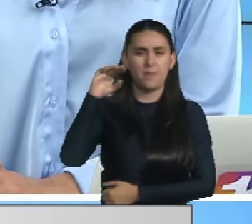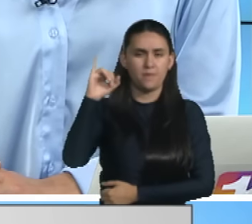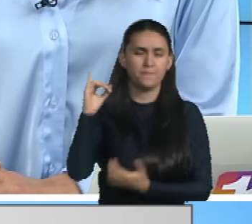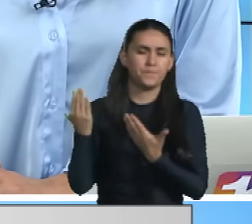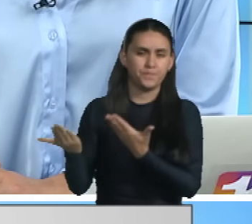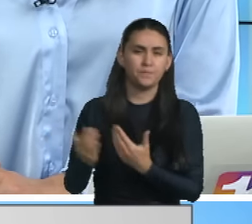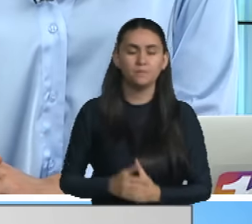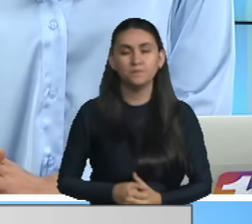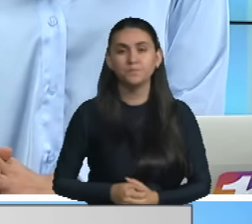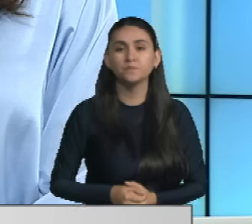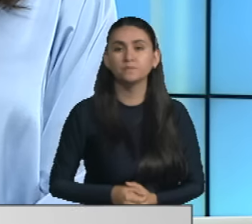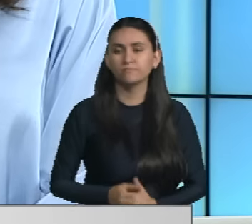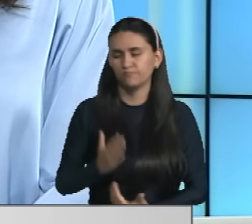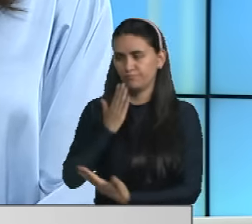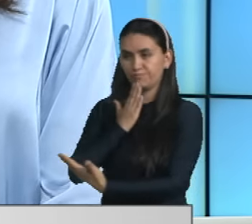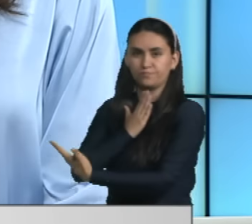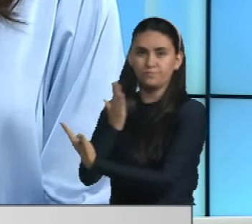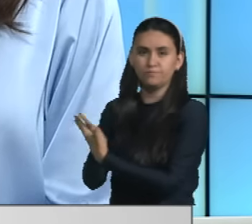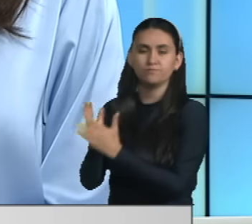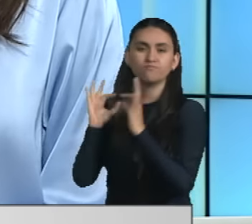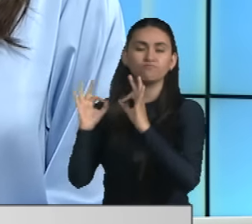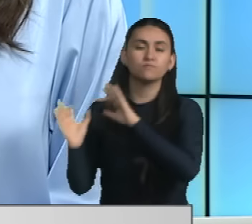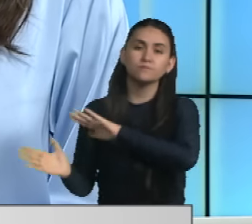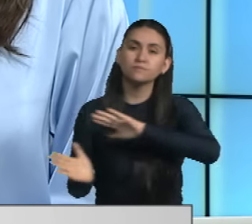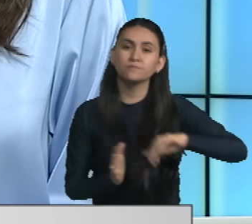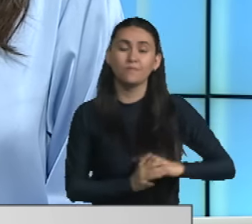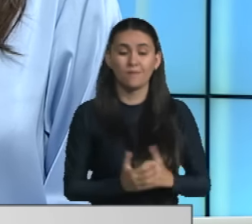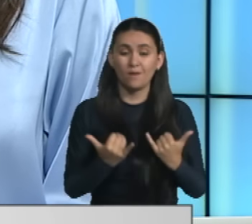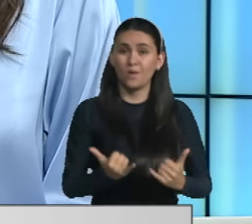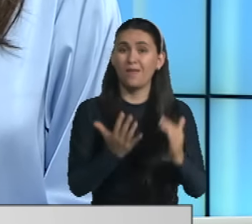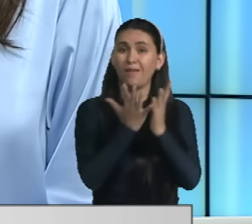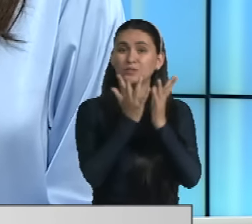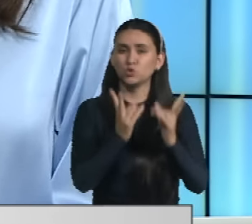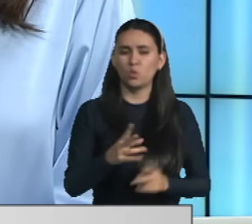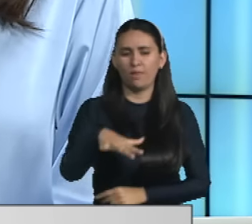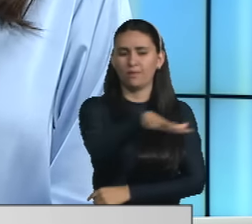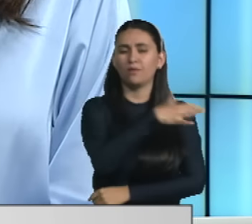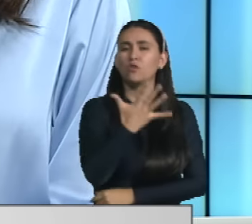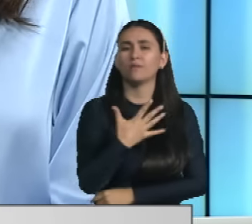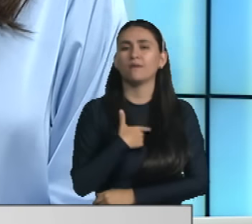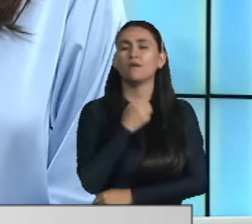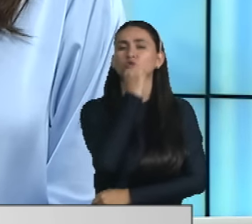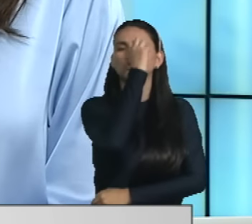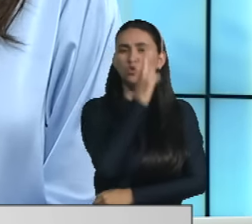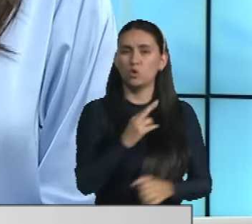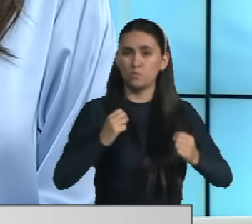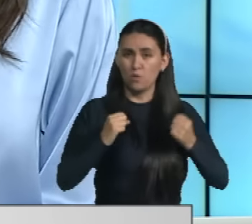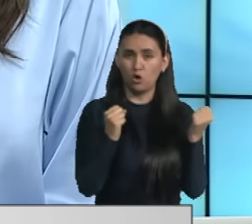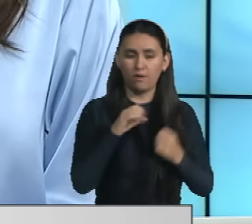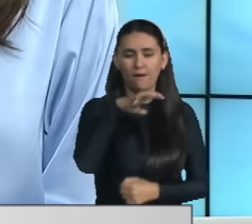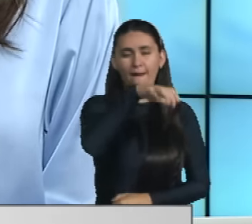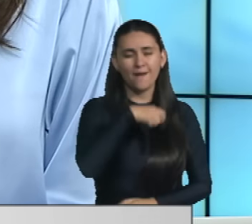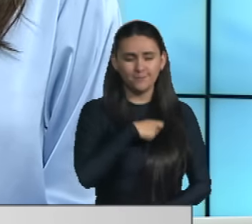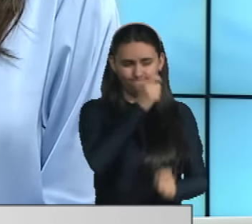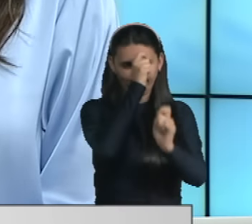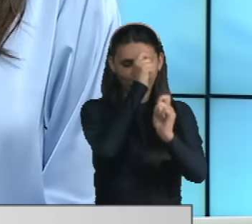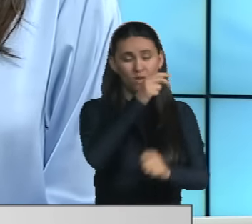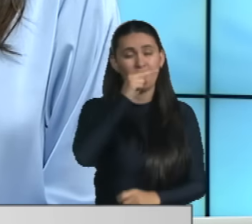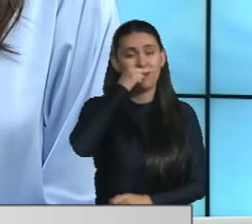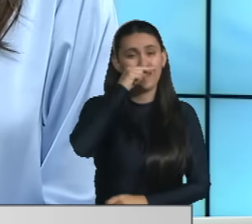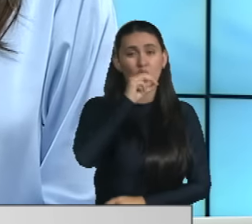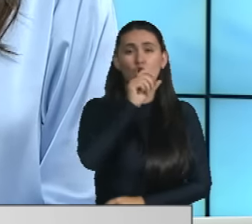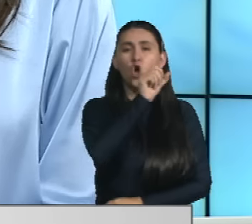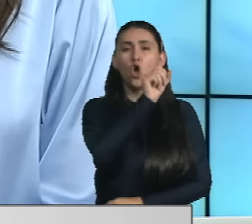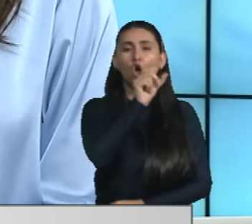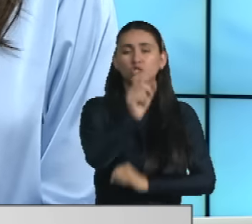CMI. Valentina, muchas gracias. Y a esta hora, estudiantes de un colegio en el sur de Bogotá rinden homenaje a un niño de 11 años que